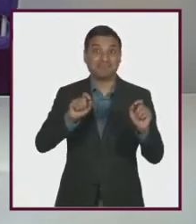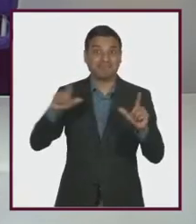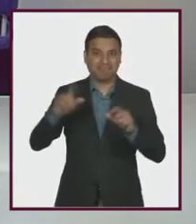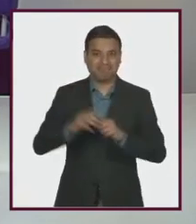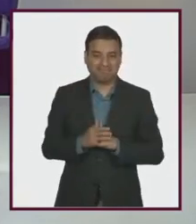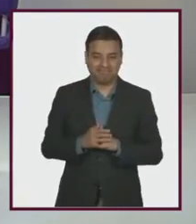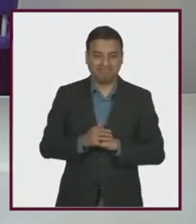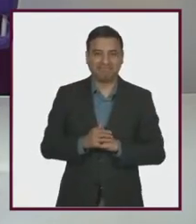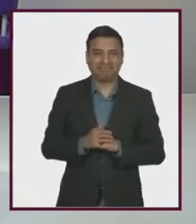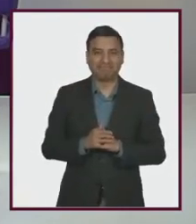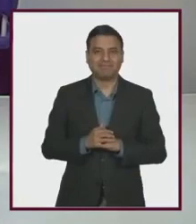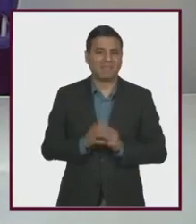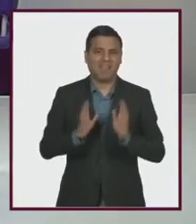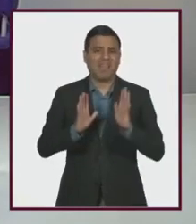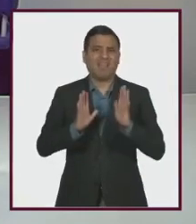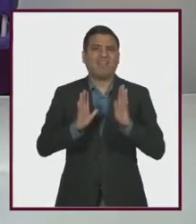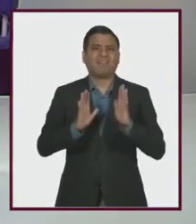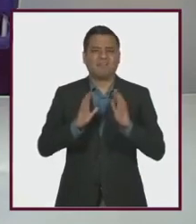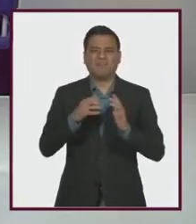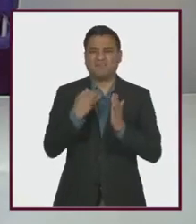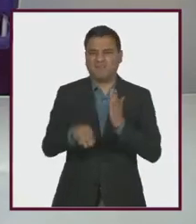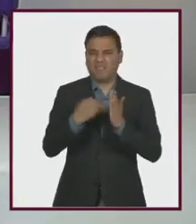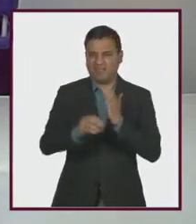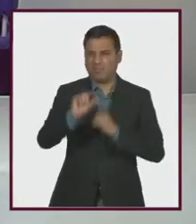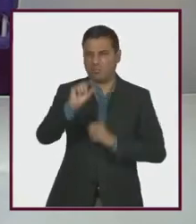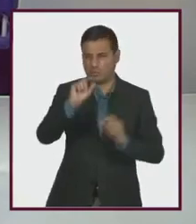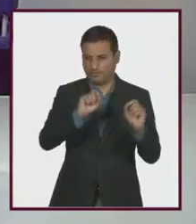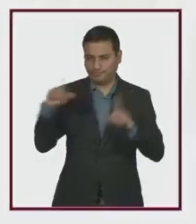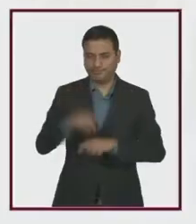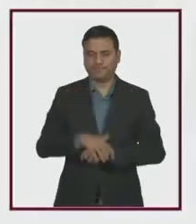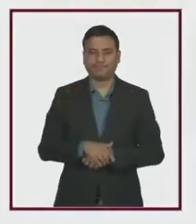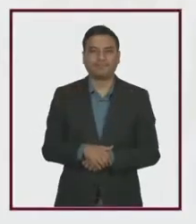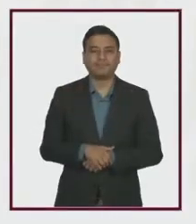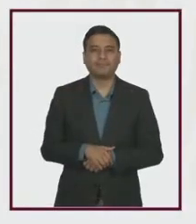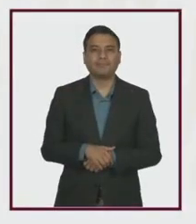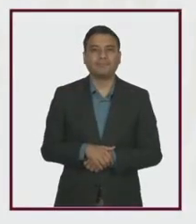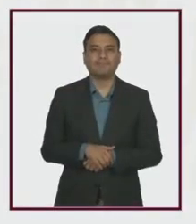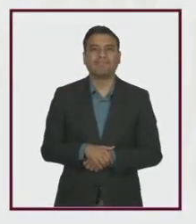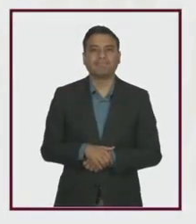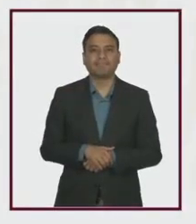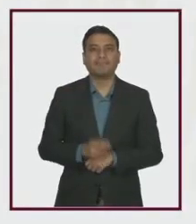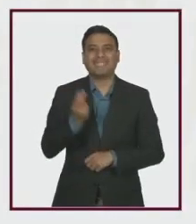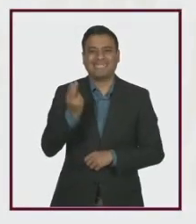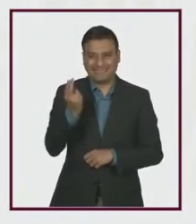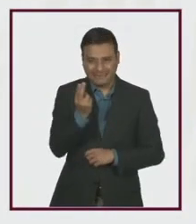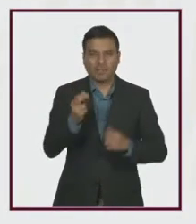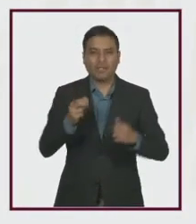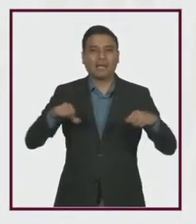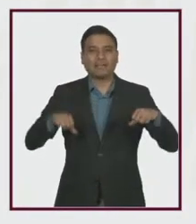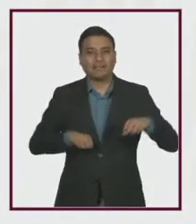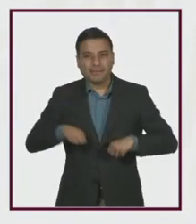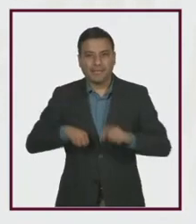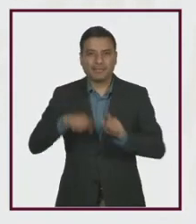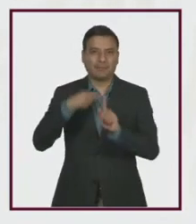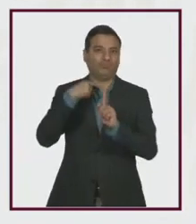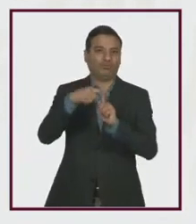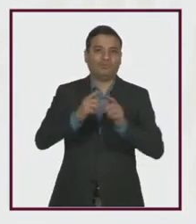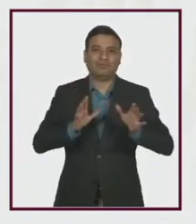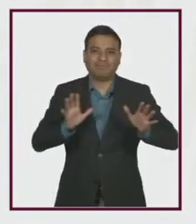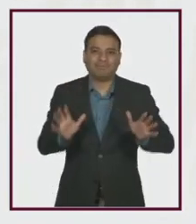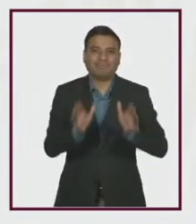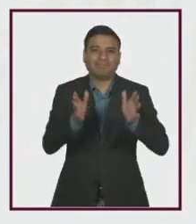las preguntas. Creo que ya nos quedan un par. Muy La bien. que sigue, por favor. Fomentar actividades saludables. Les hablaba hace unos minutitos de la